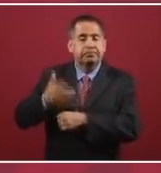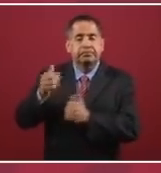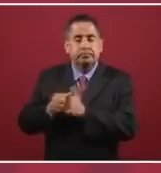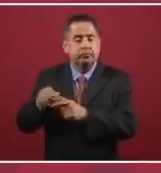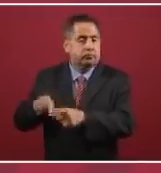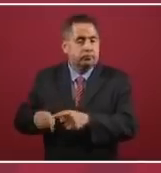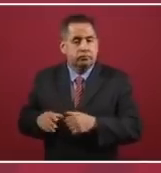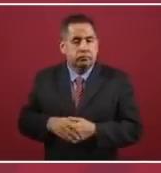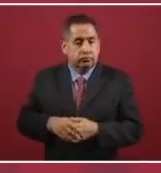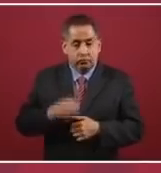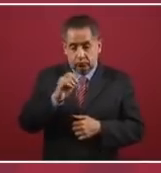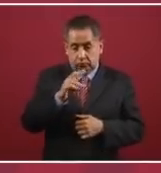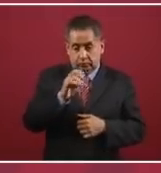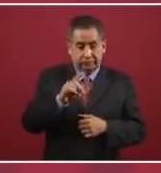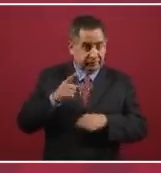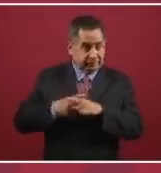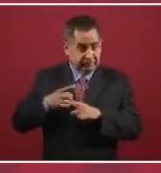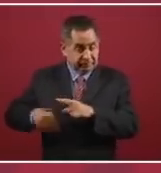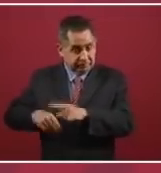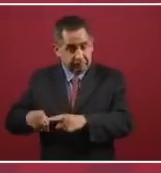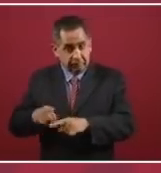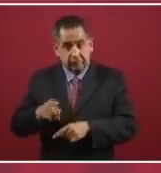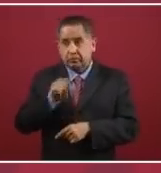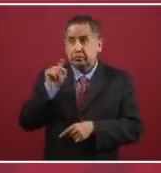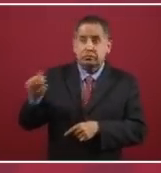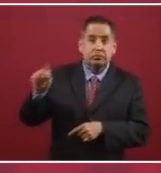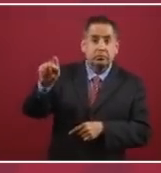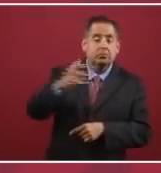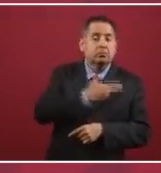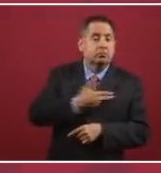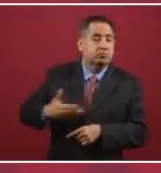Odebrecht tiene en la cárcel a presidentes